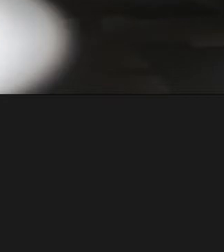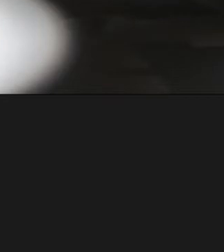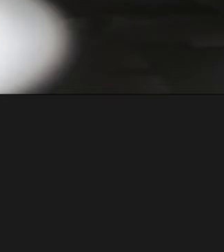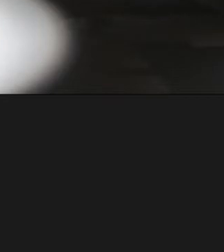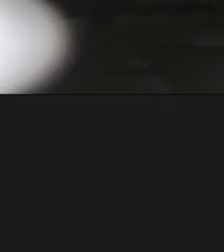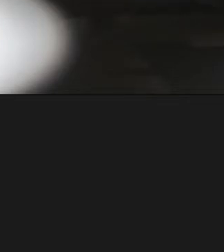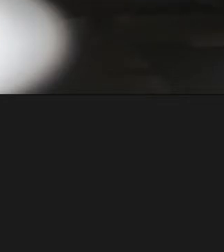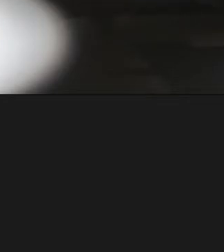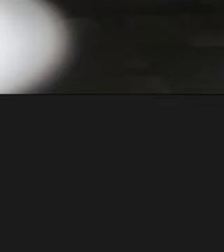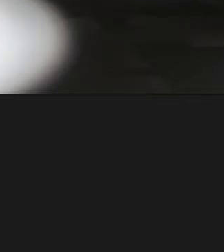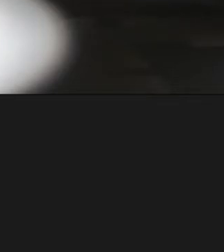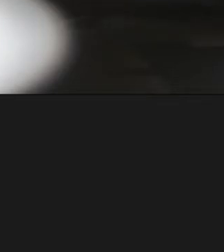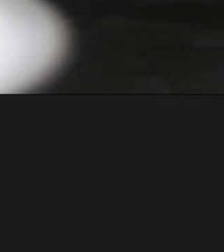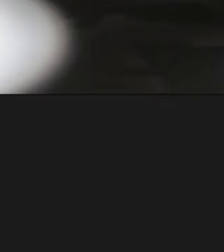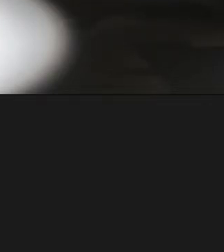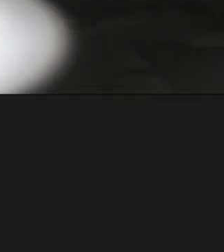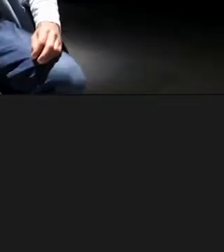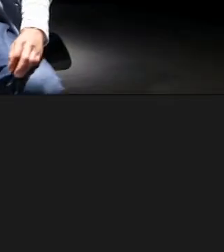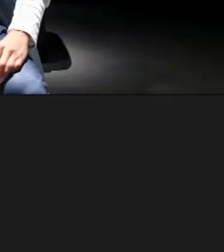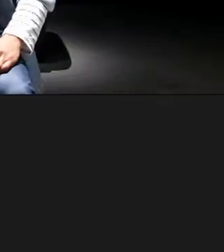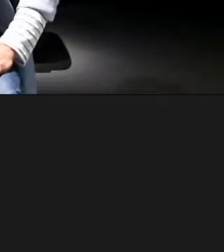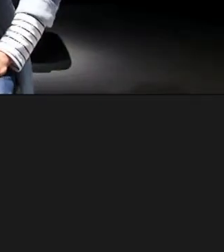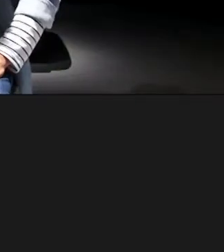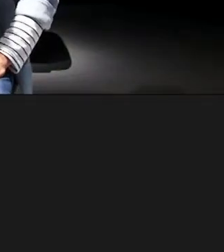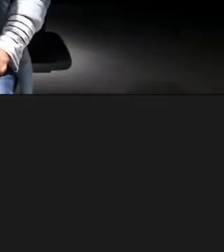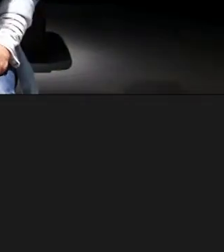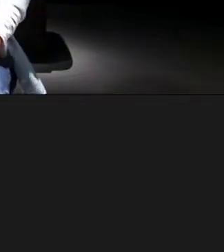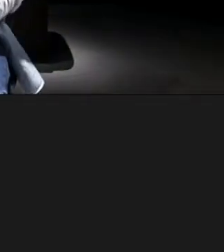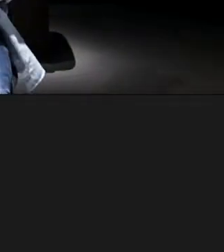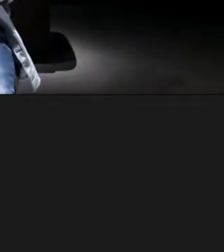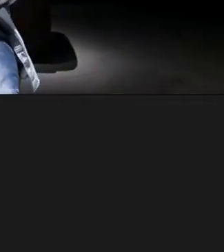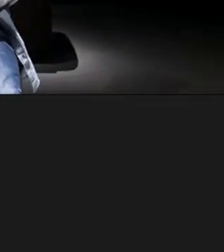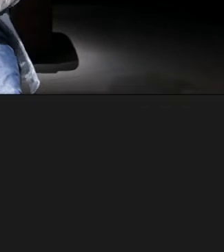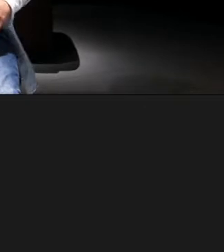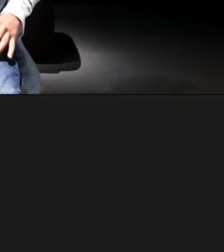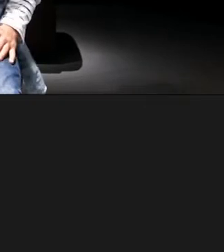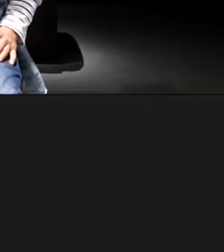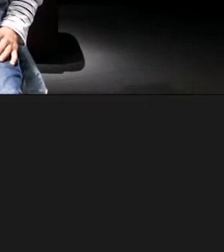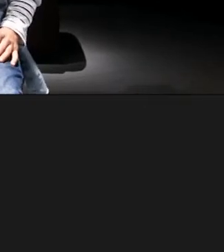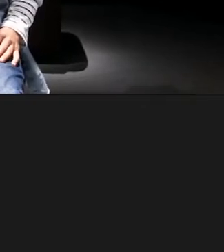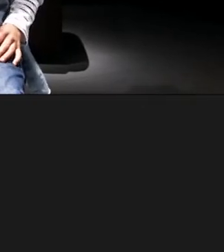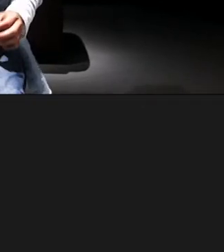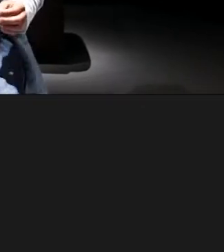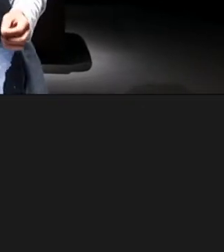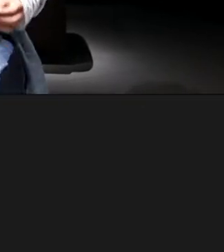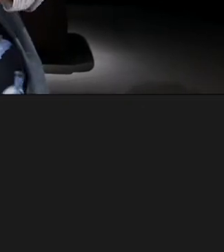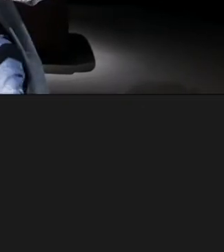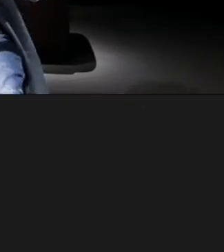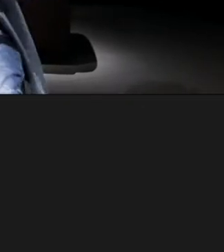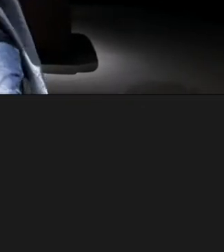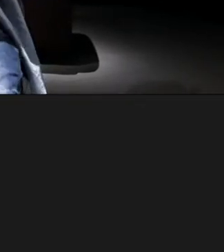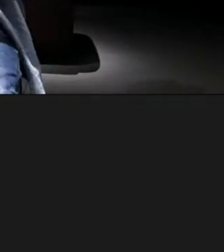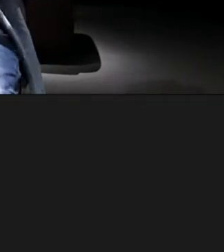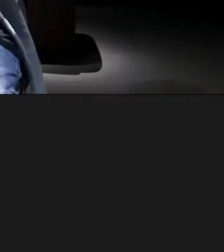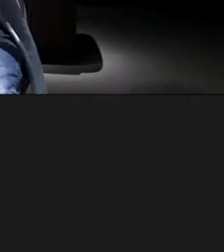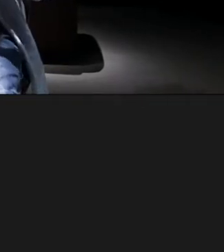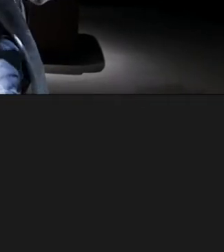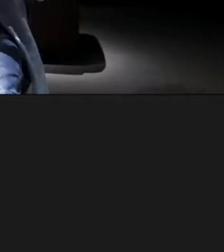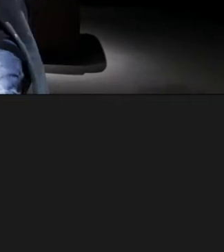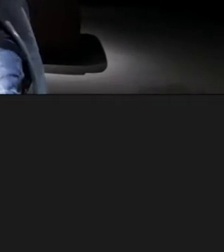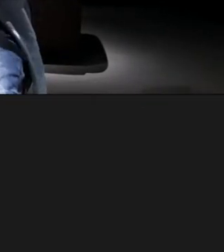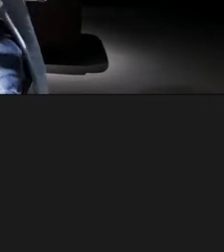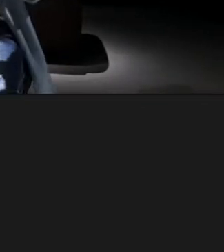aquellas que entren en conflicto con la primera ley. 3. Un robot debe proteger su propia existencia en la medida en